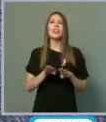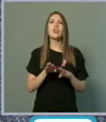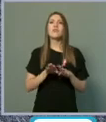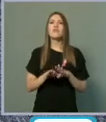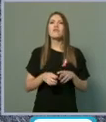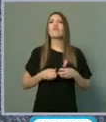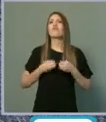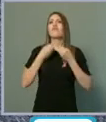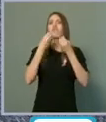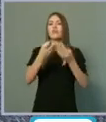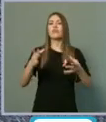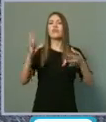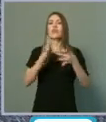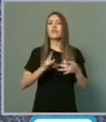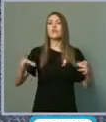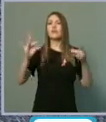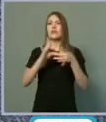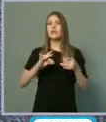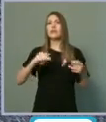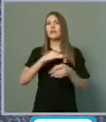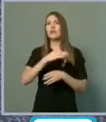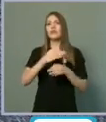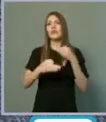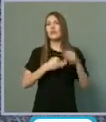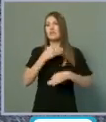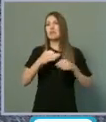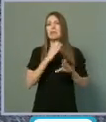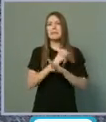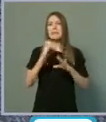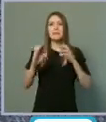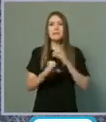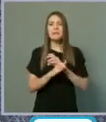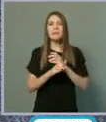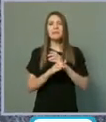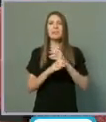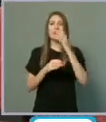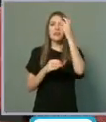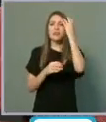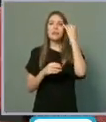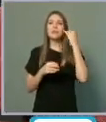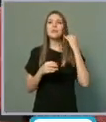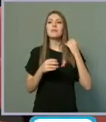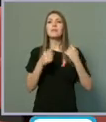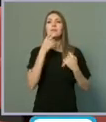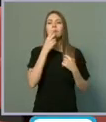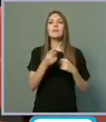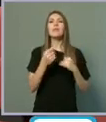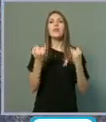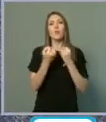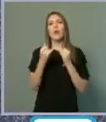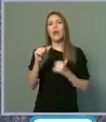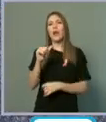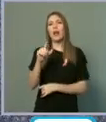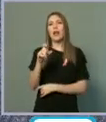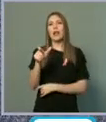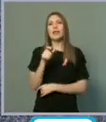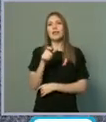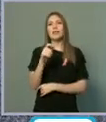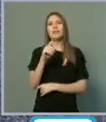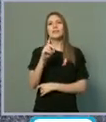contarlas, como lo hacían Saura y Trueba y como de alguna forma lo hace Alex de la Iglesia, con que todo cuentan y sus cosas azotes. con todos sus azotes.